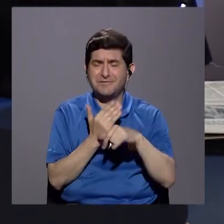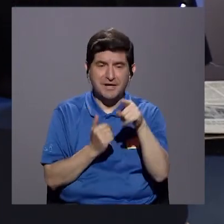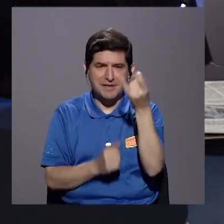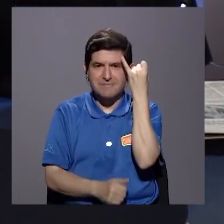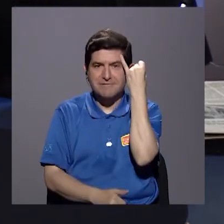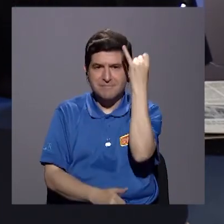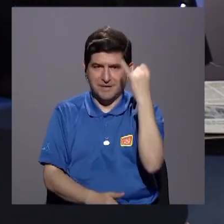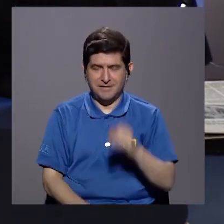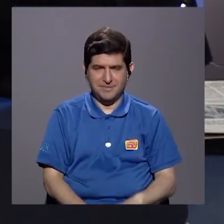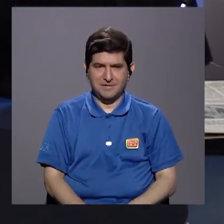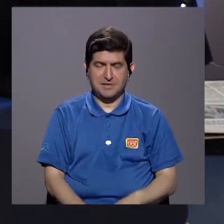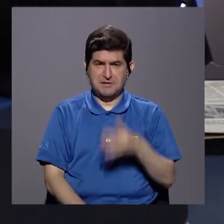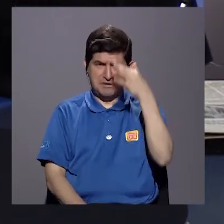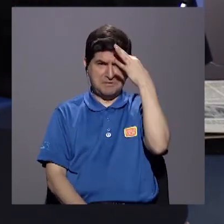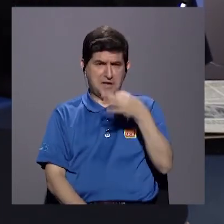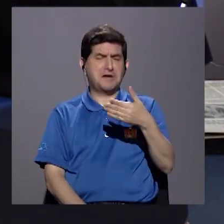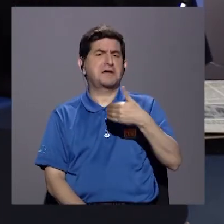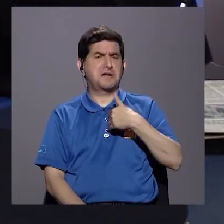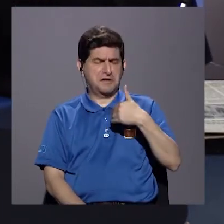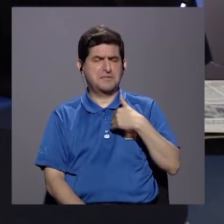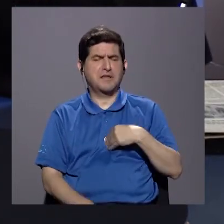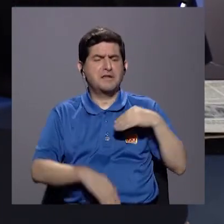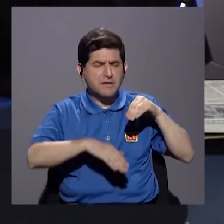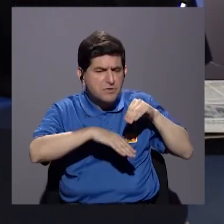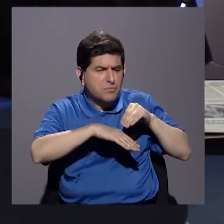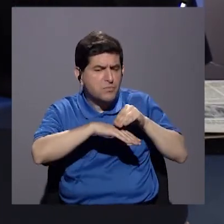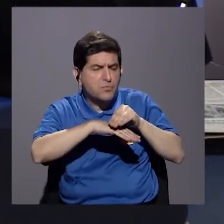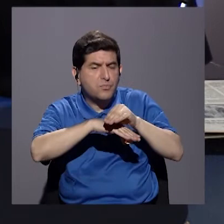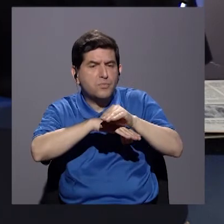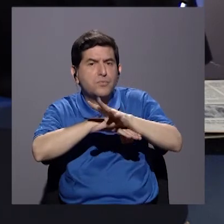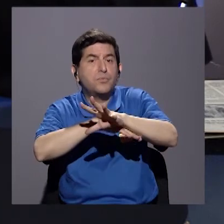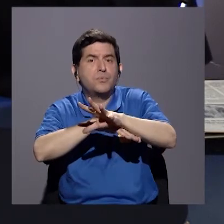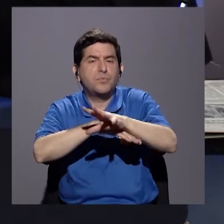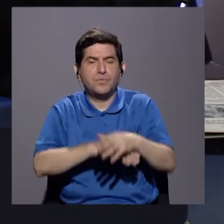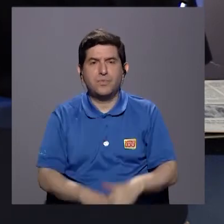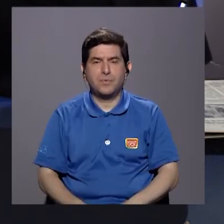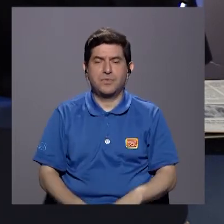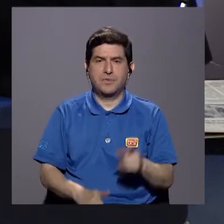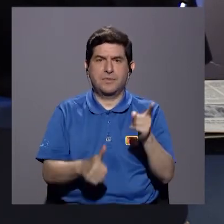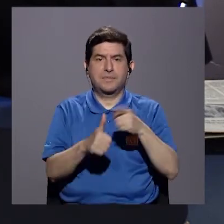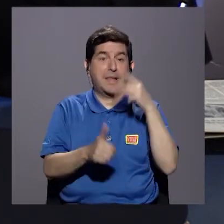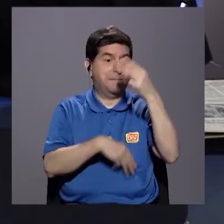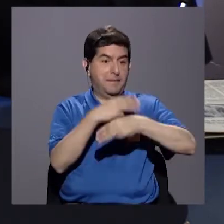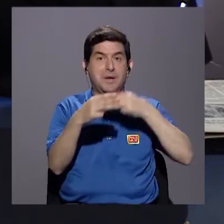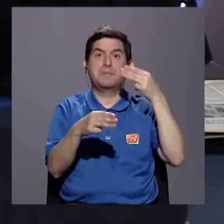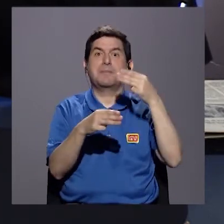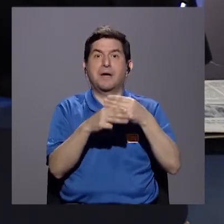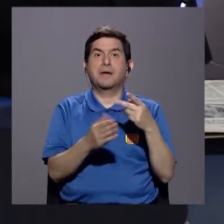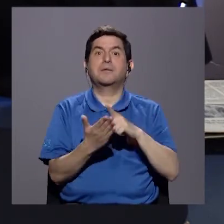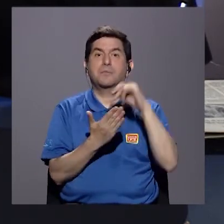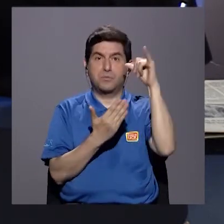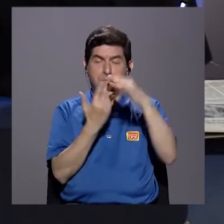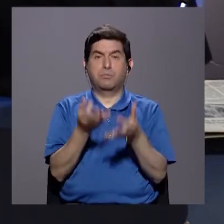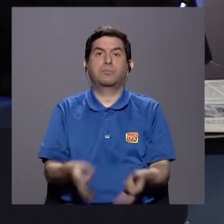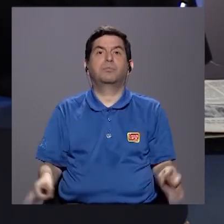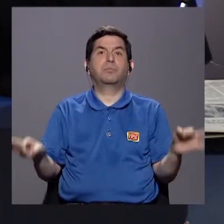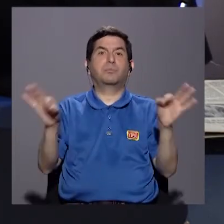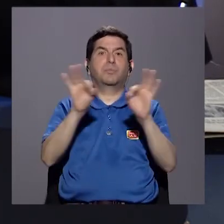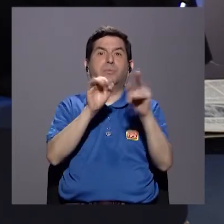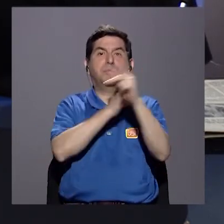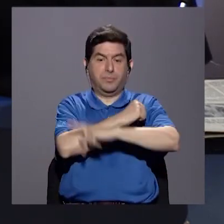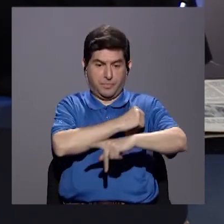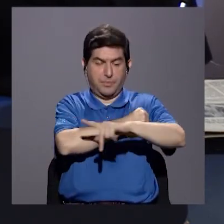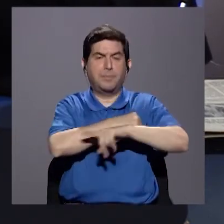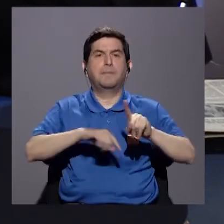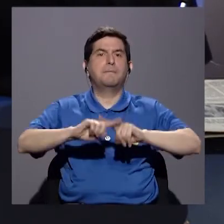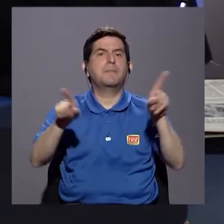de proyectos en esa dirección que nos parece que tienen una incidencia de primer mundo, que son proyectos de